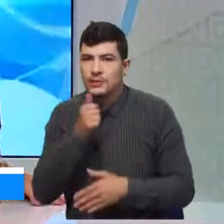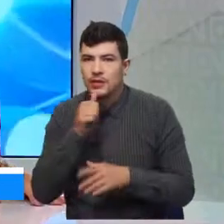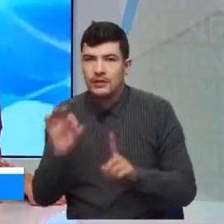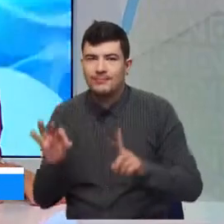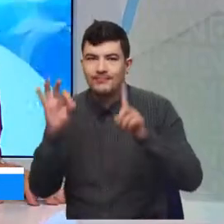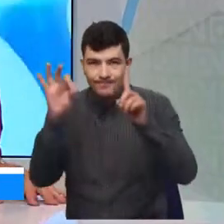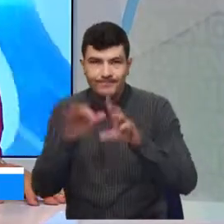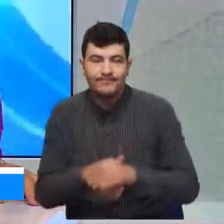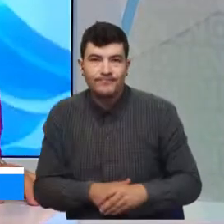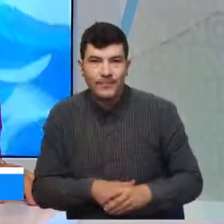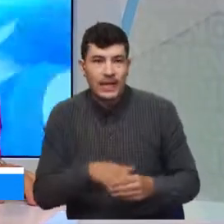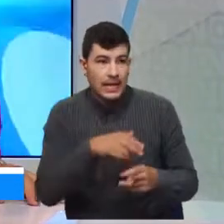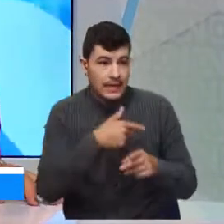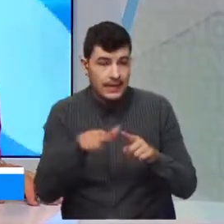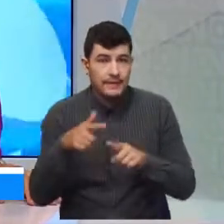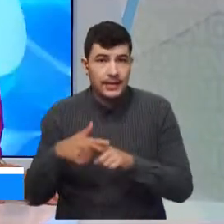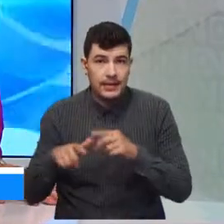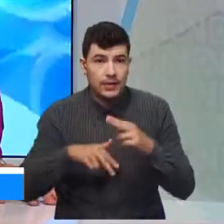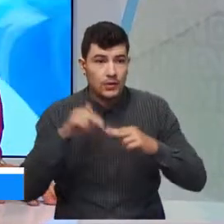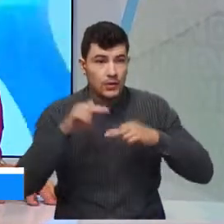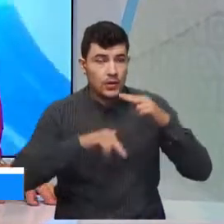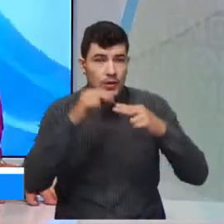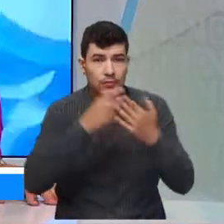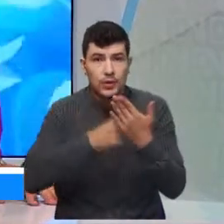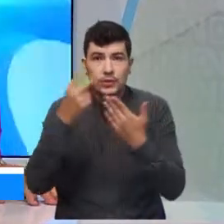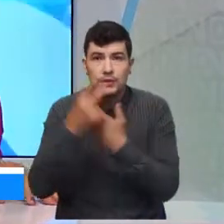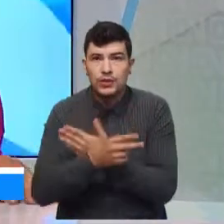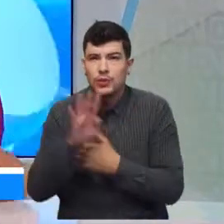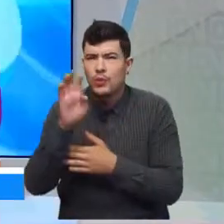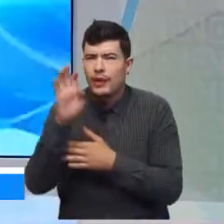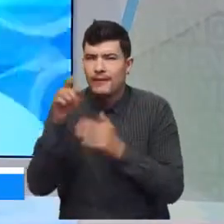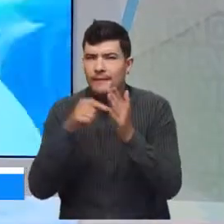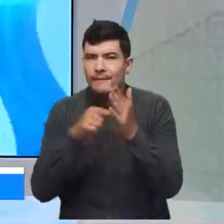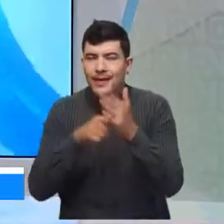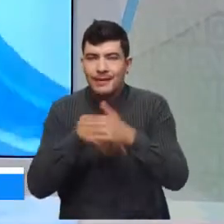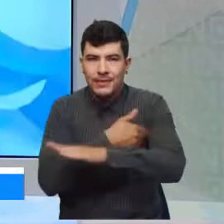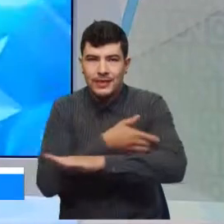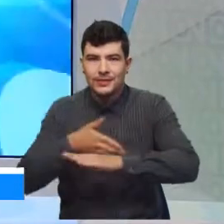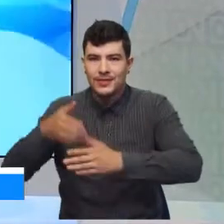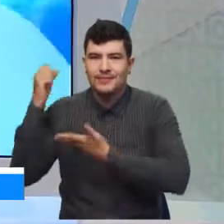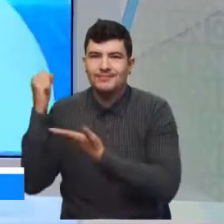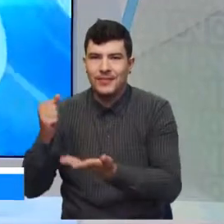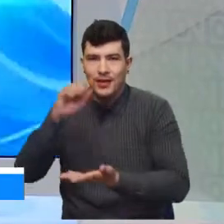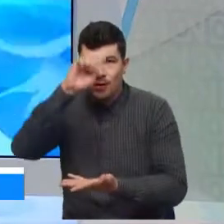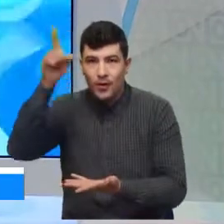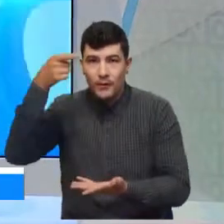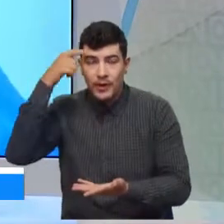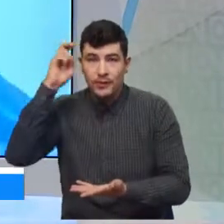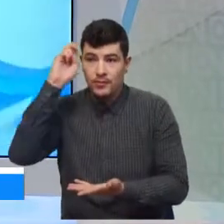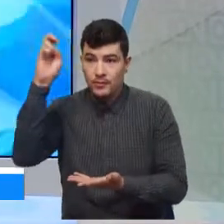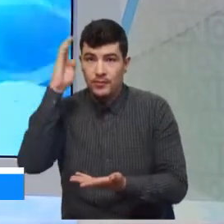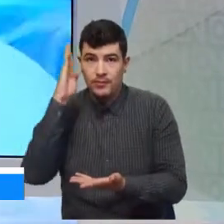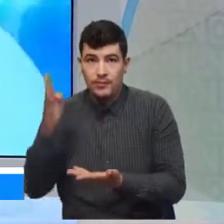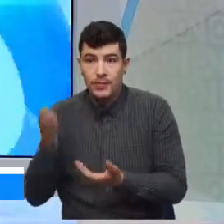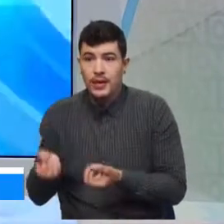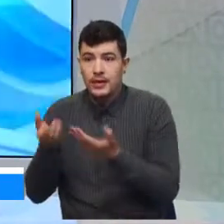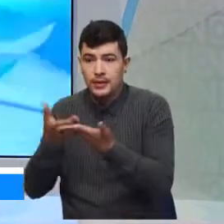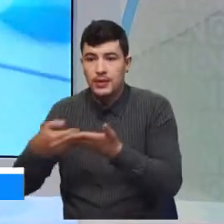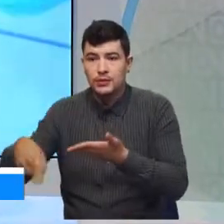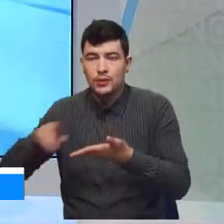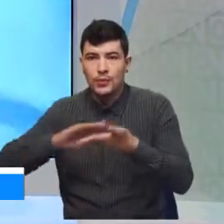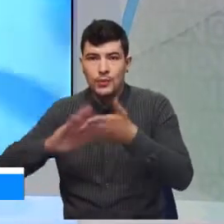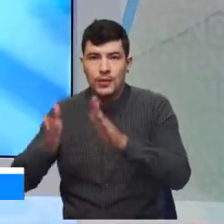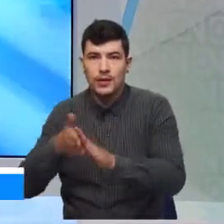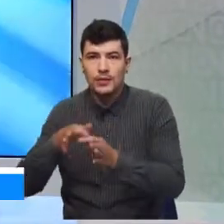y otra parte varias obras y proyectos por casi 9.000 millones de pesos se entregó oficialmente a la gobernación de norte de santander a la comunidad del municipio